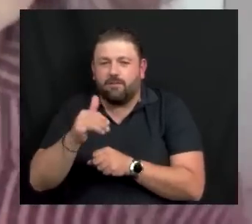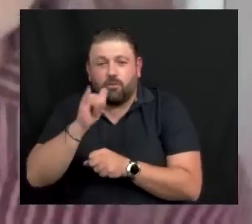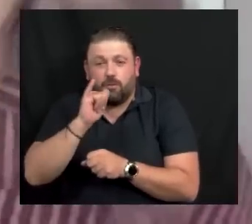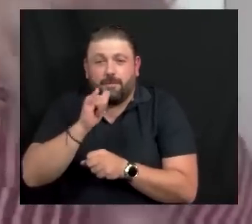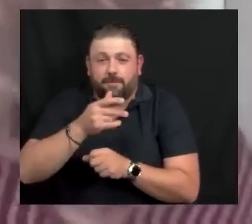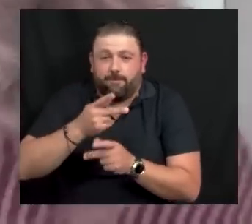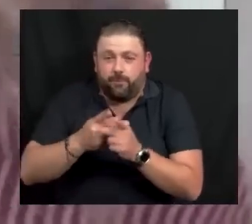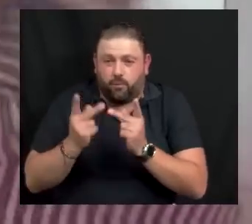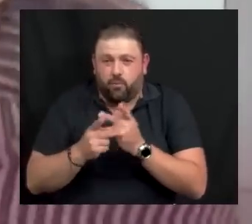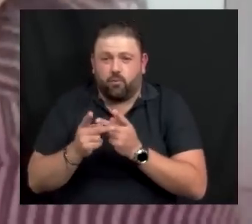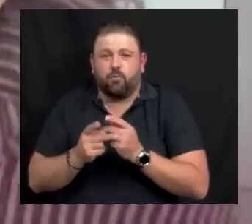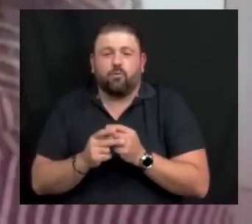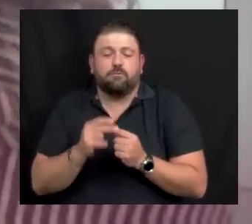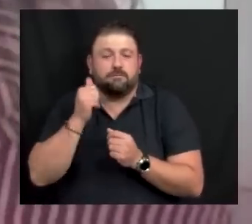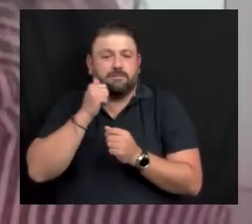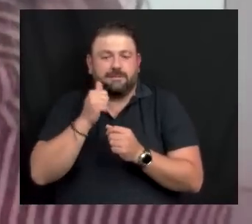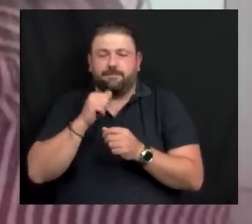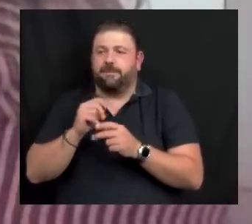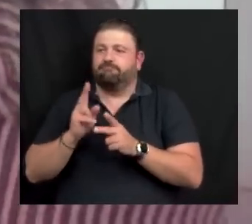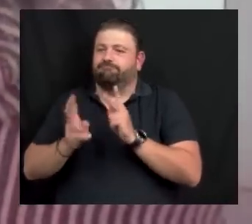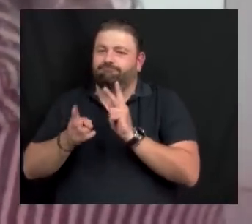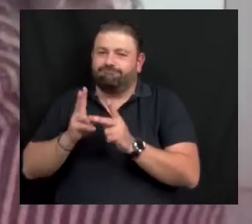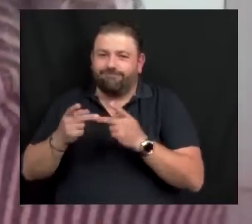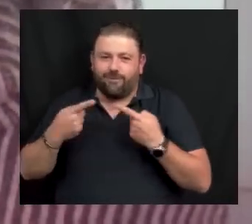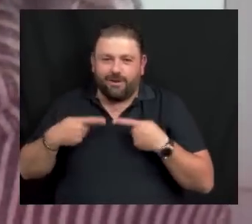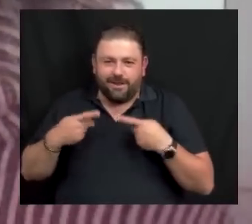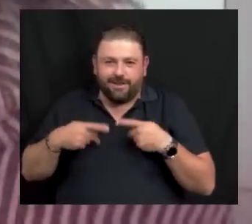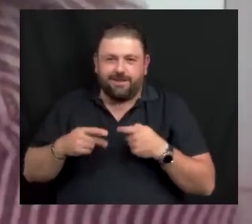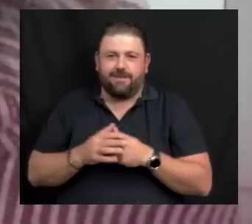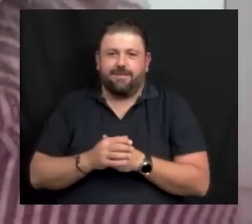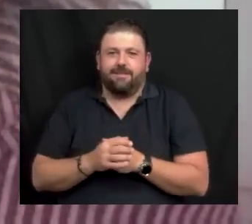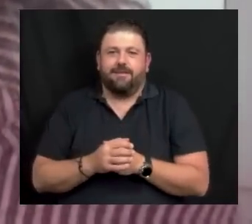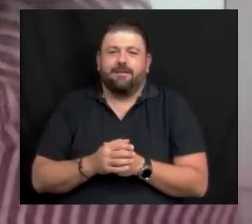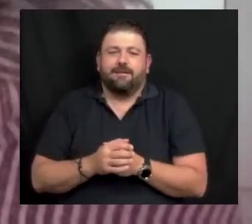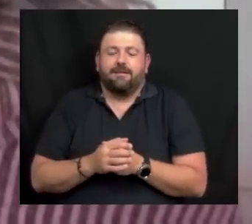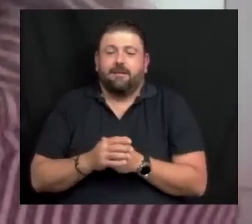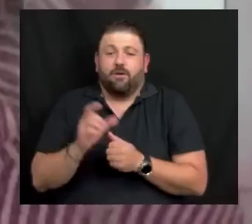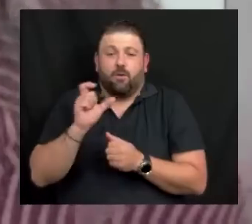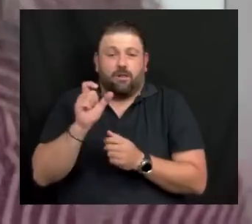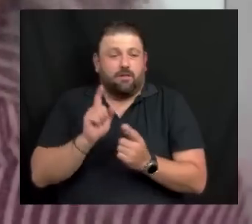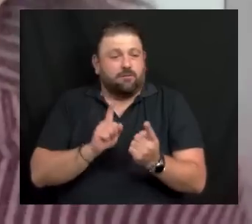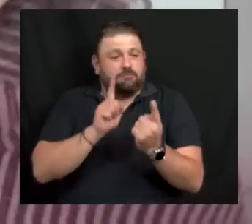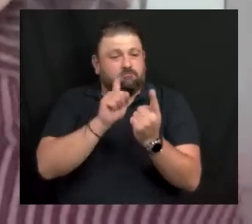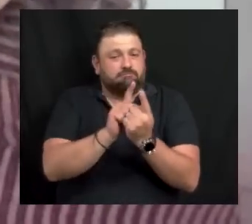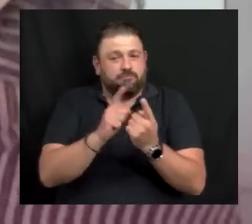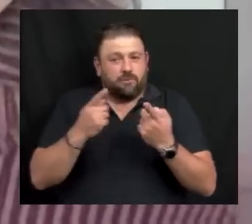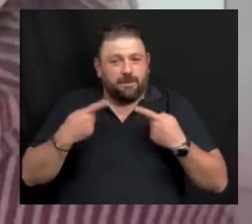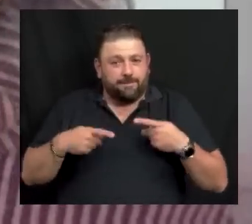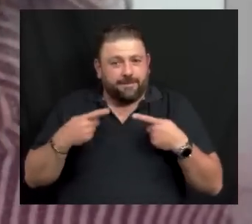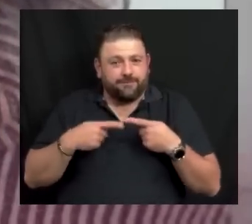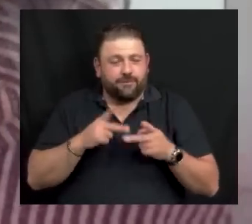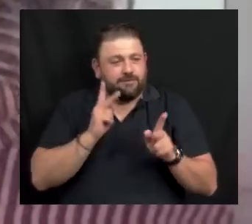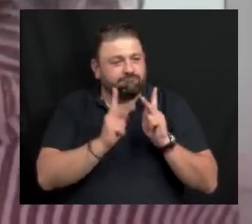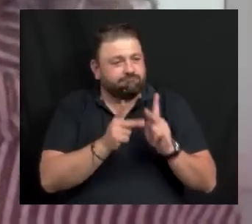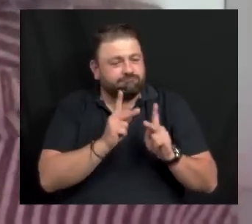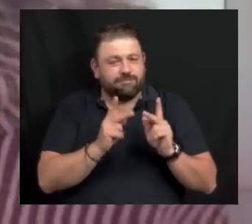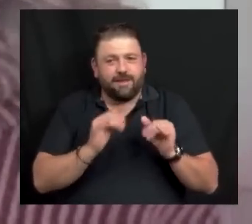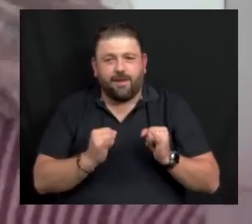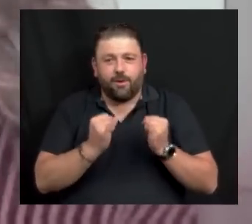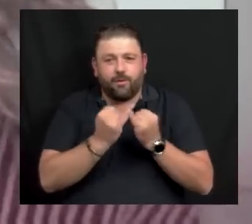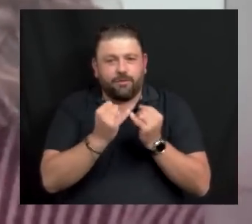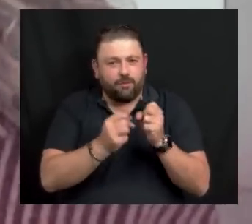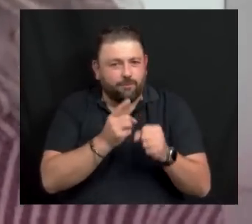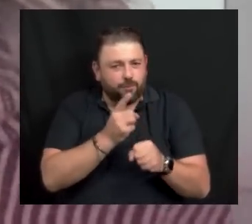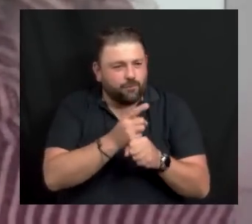Solo así puedo abrir puerta con la gente. Cuando llego con alguien por primera vez y lo emociono para que venga a mi junta de oportunidad, para